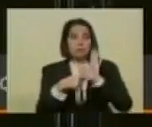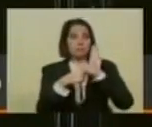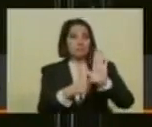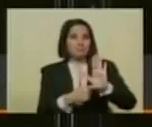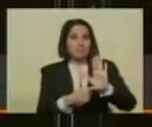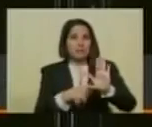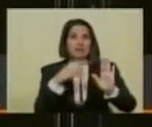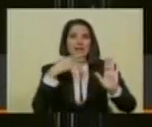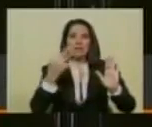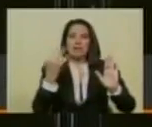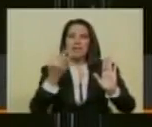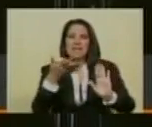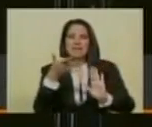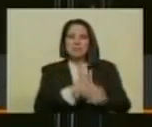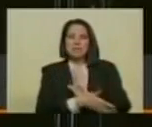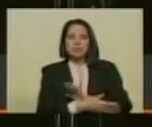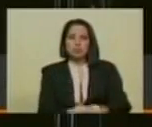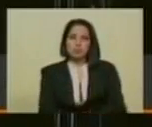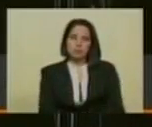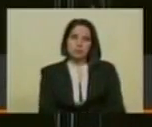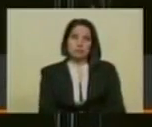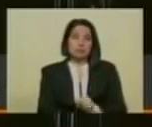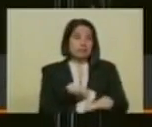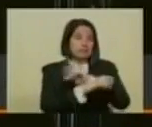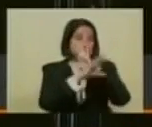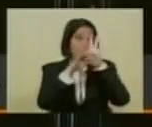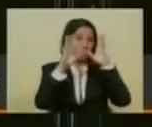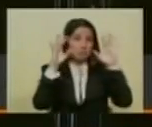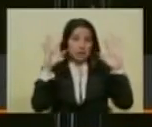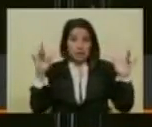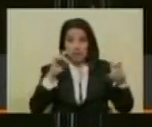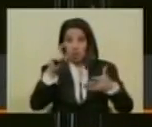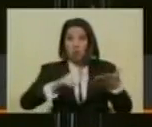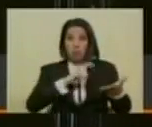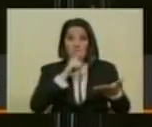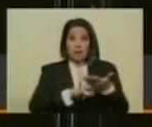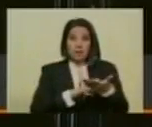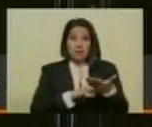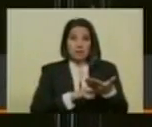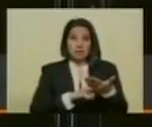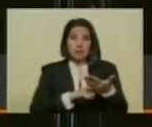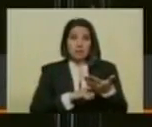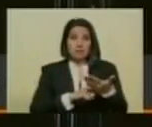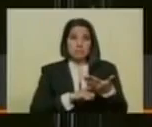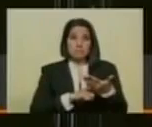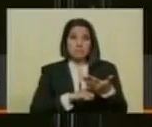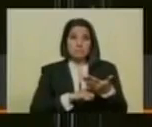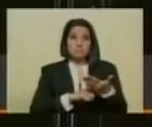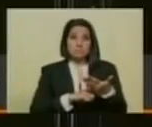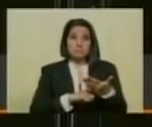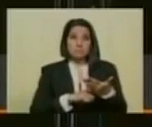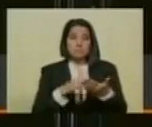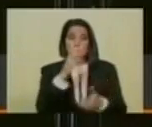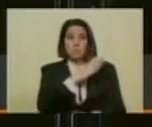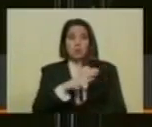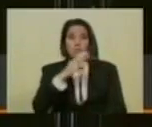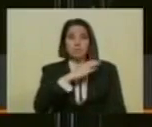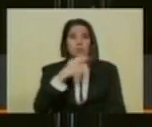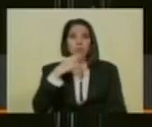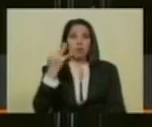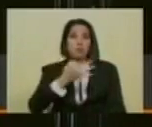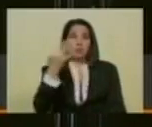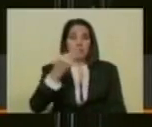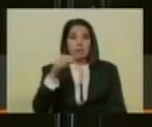verdad pura, transparente y completa. Más temprano que tarde, la Comisión por la Verdad de la